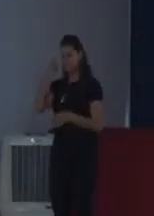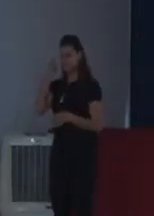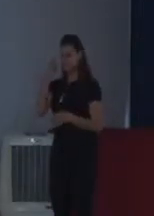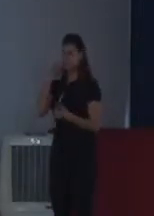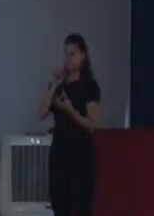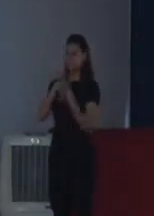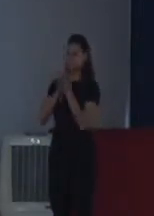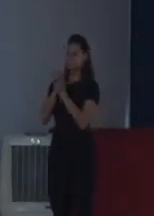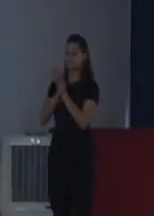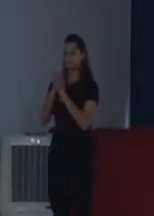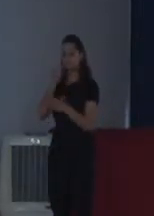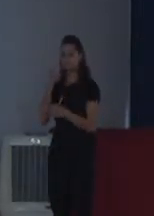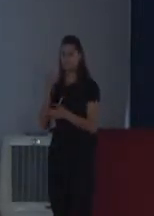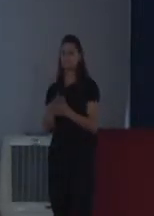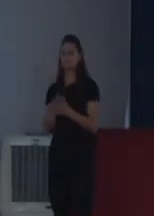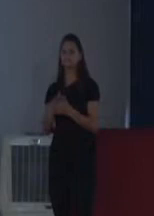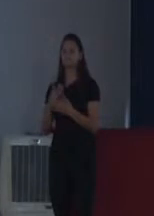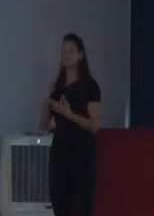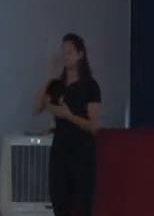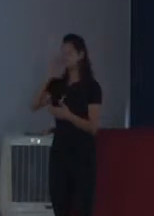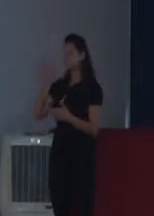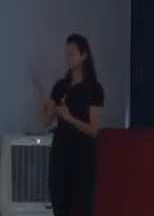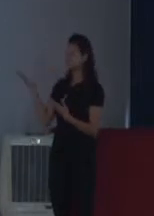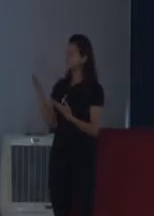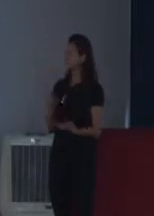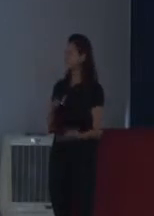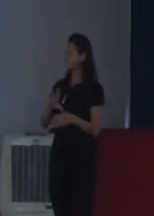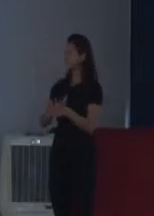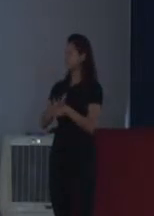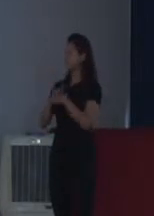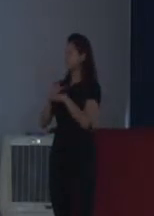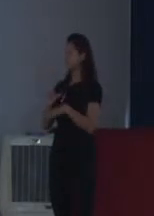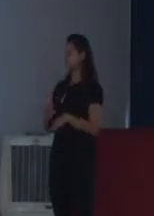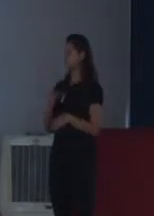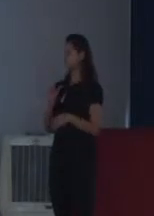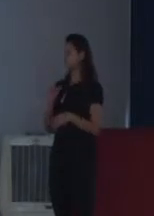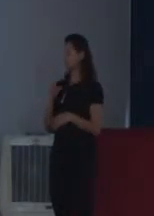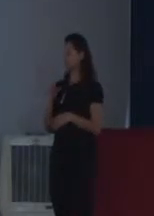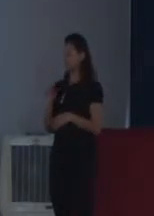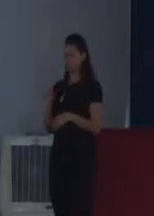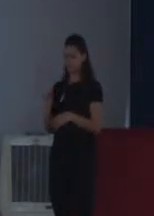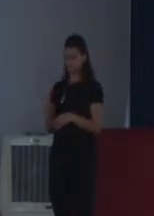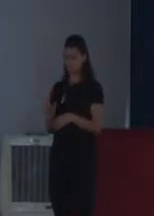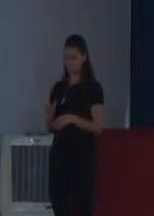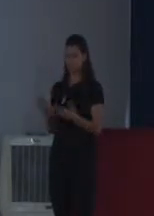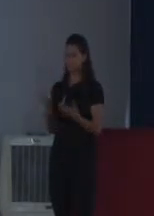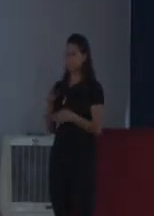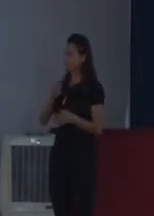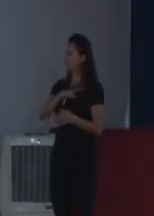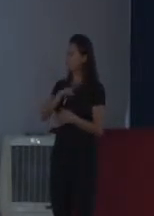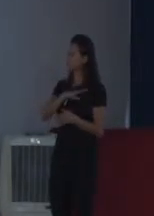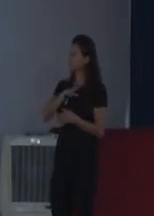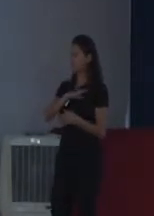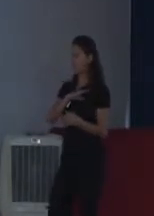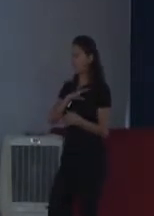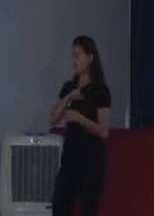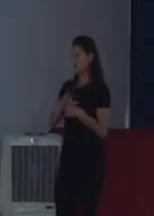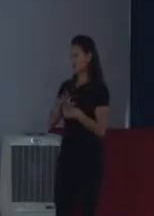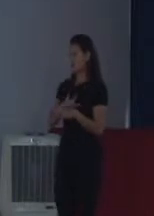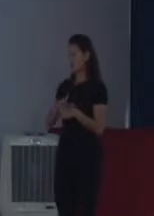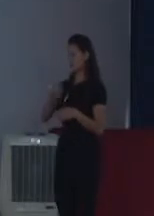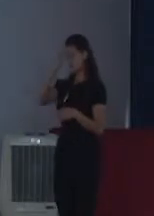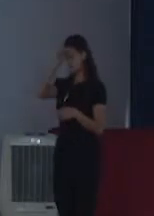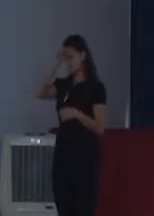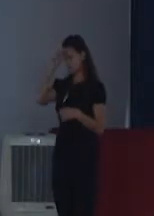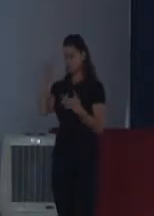bastante interesantes. Saludamos la presencia de la doctora Adriana Mejía, que viene de la alcaldía local de Kennedy y